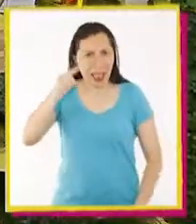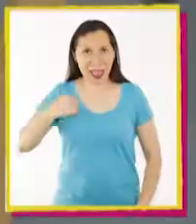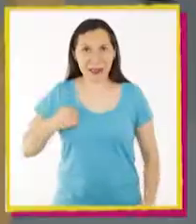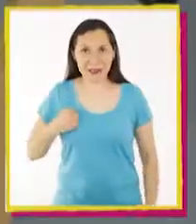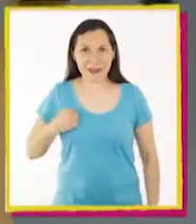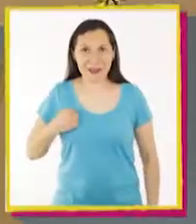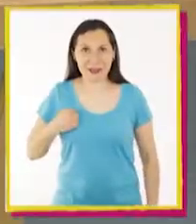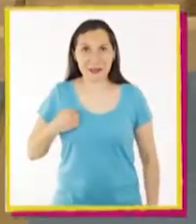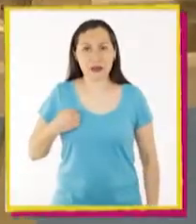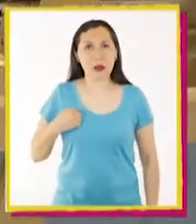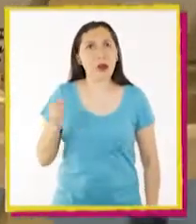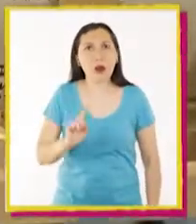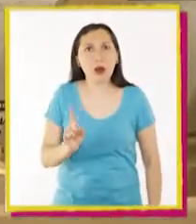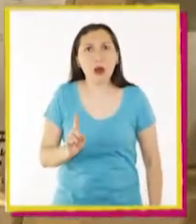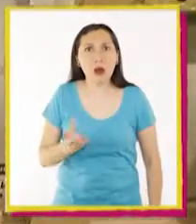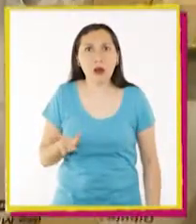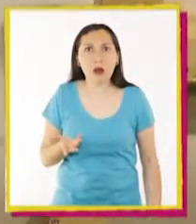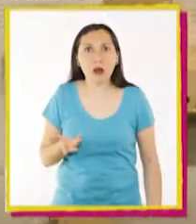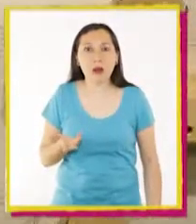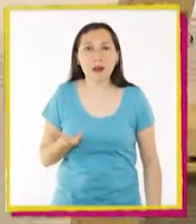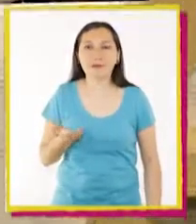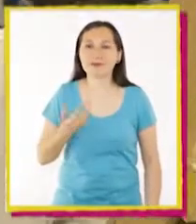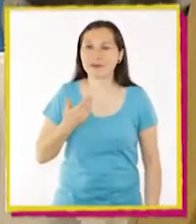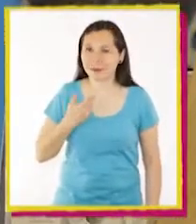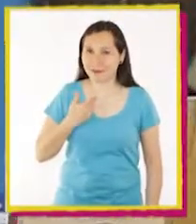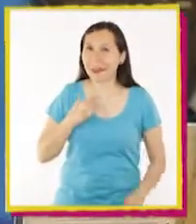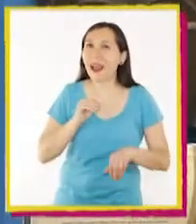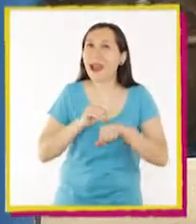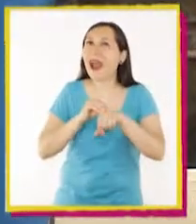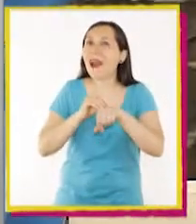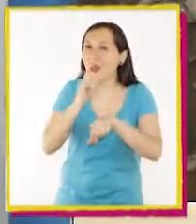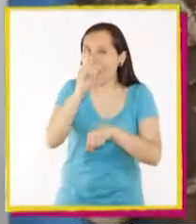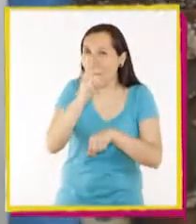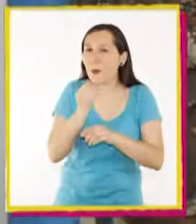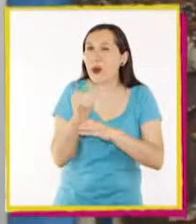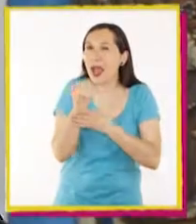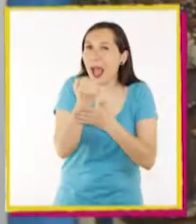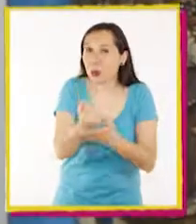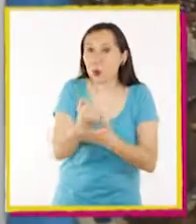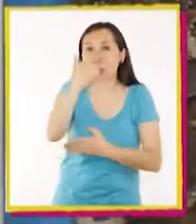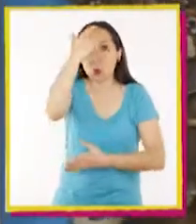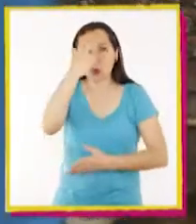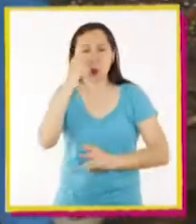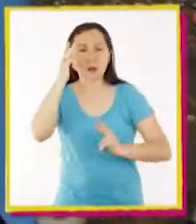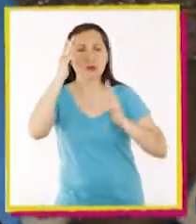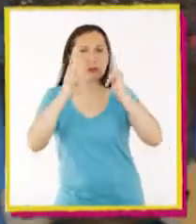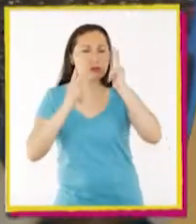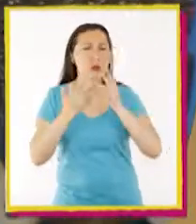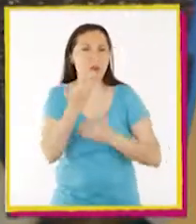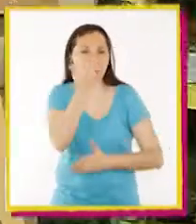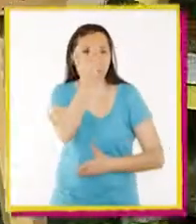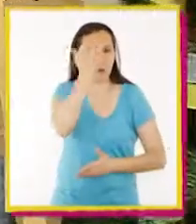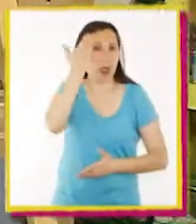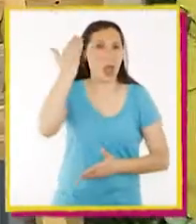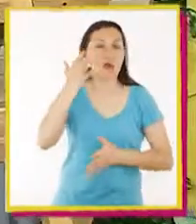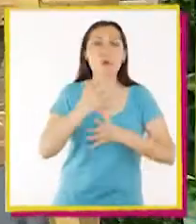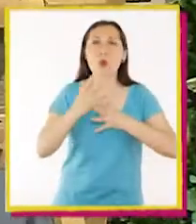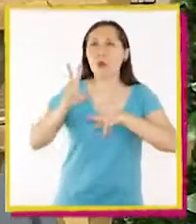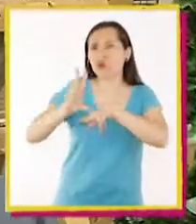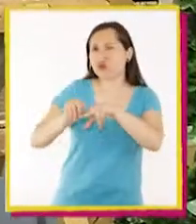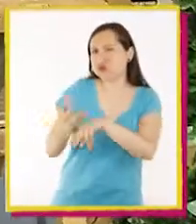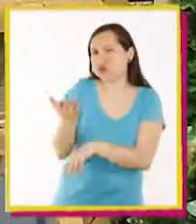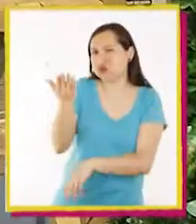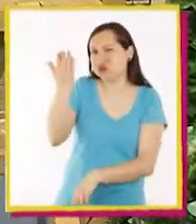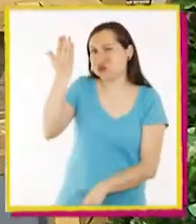reconocen? ¡No! ¿No? Les daré una pista. Soy un personaje muy famoso y